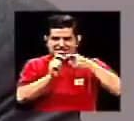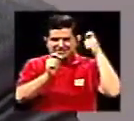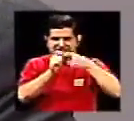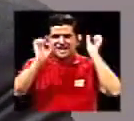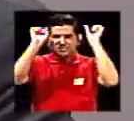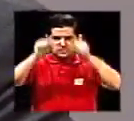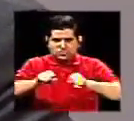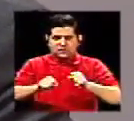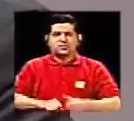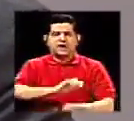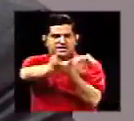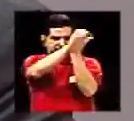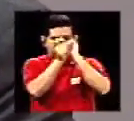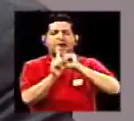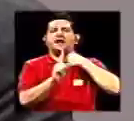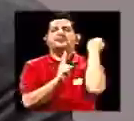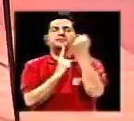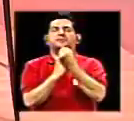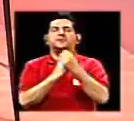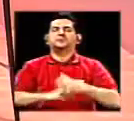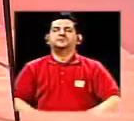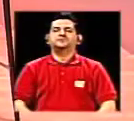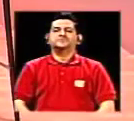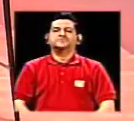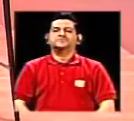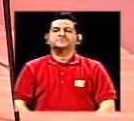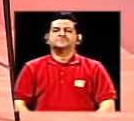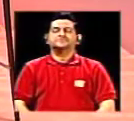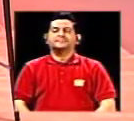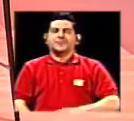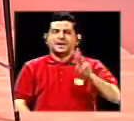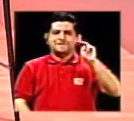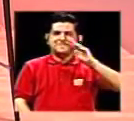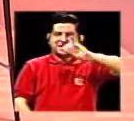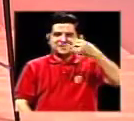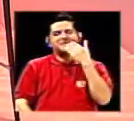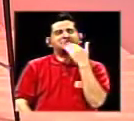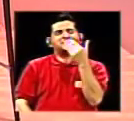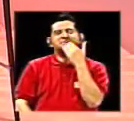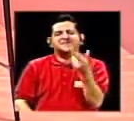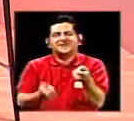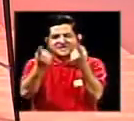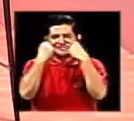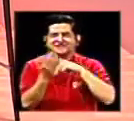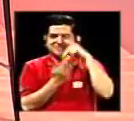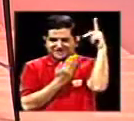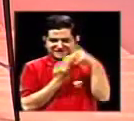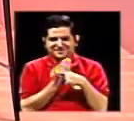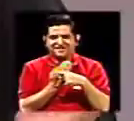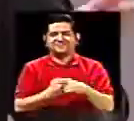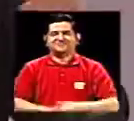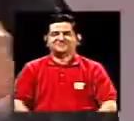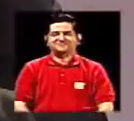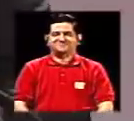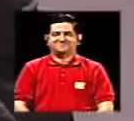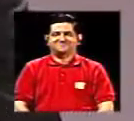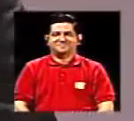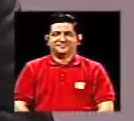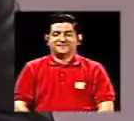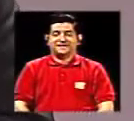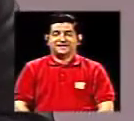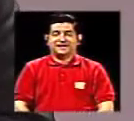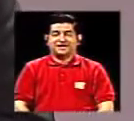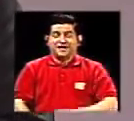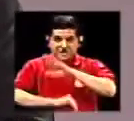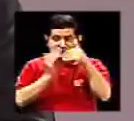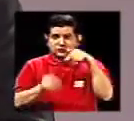que puede darle un giro a esta sociedad. Don Melvin, le agradezco muchísimo su presencia en nuestro programa. Esto ha sido todo por hoy.